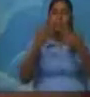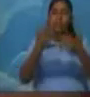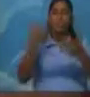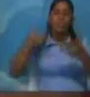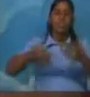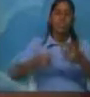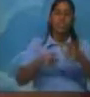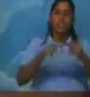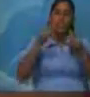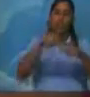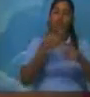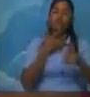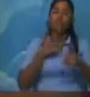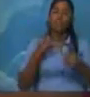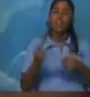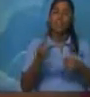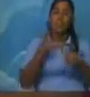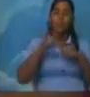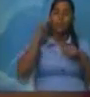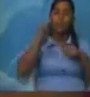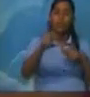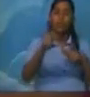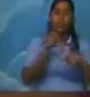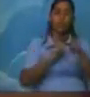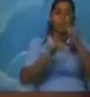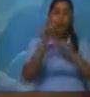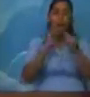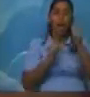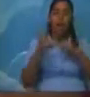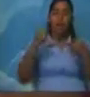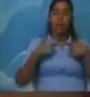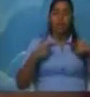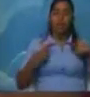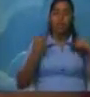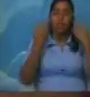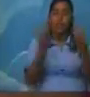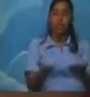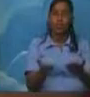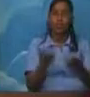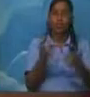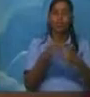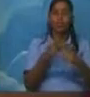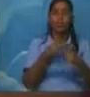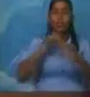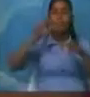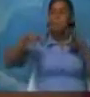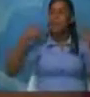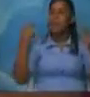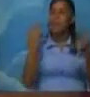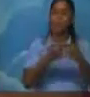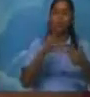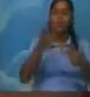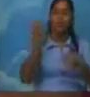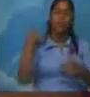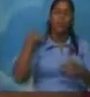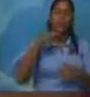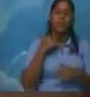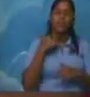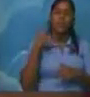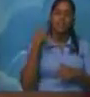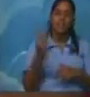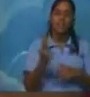teniendo sed pero si tú tomas del agua que yo te ofrezco tú más nunca vas a tener sed